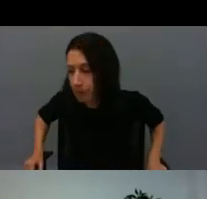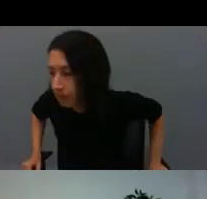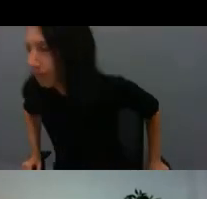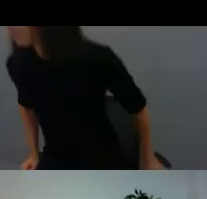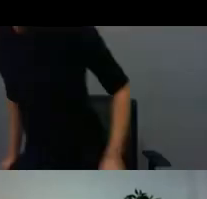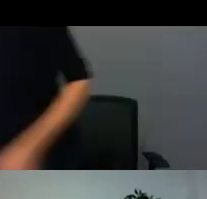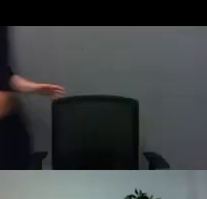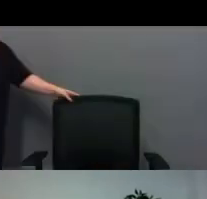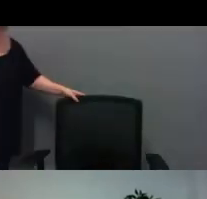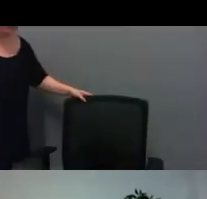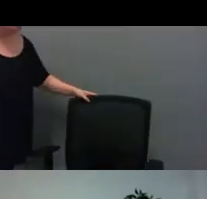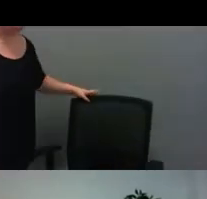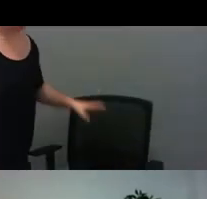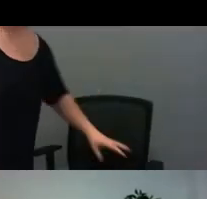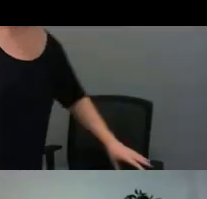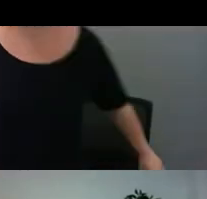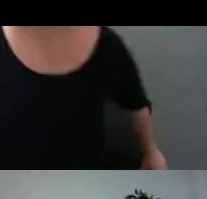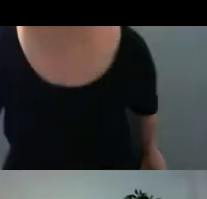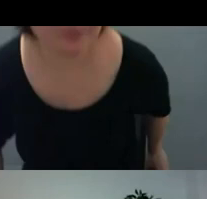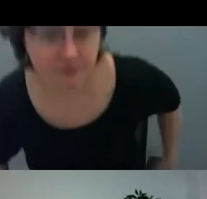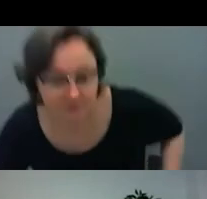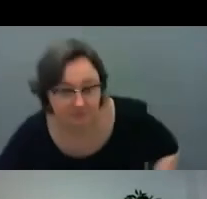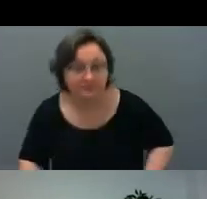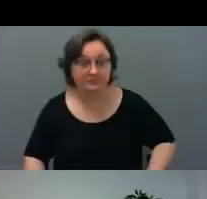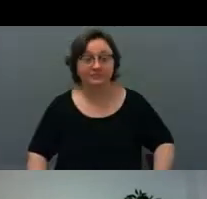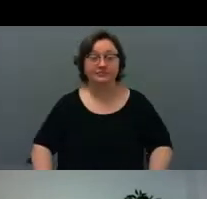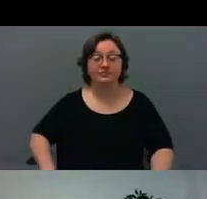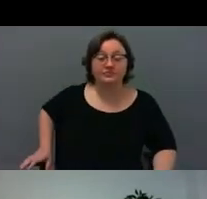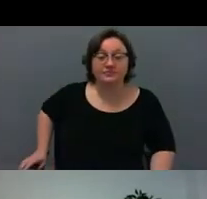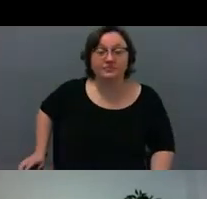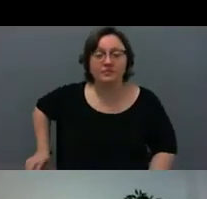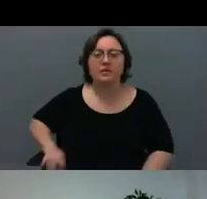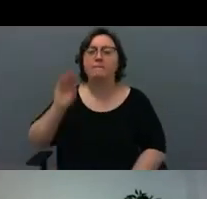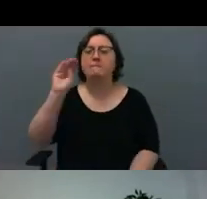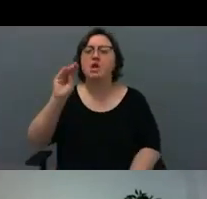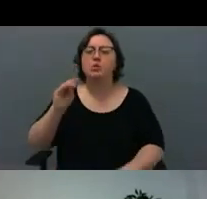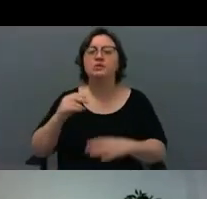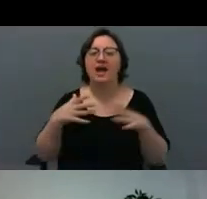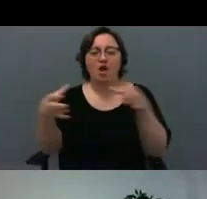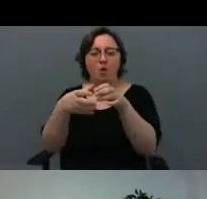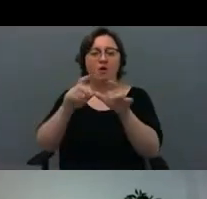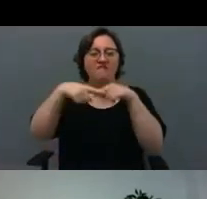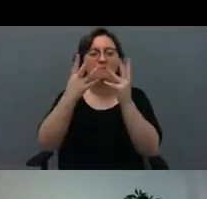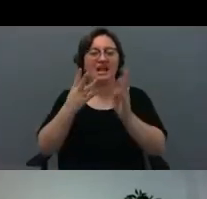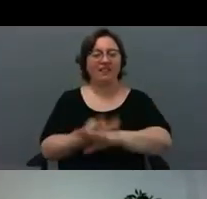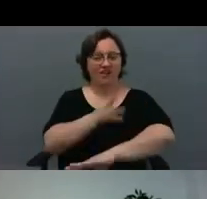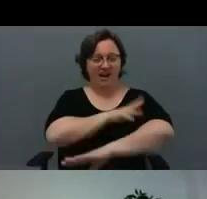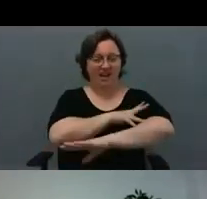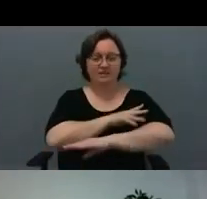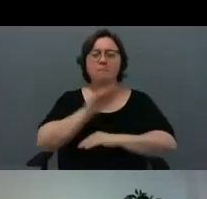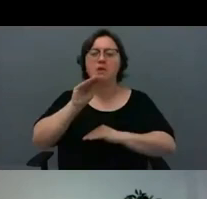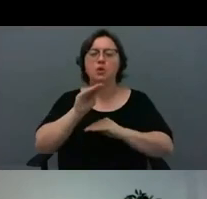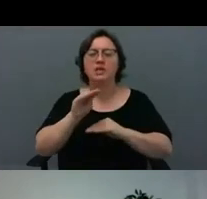A ver si... Vale, perfecto, ya tenéis ahí el control técnico total. ¿Creéis que para